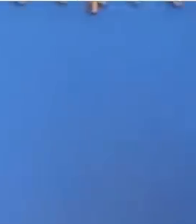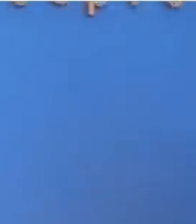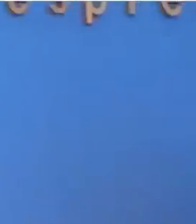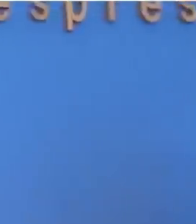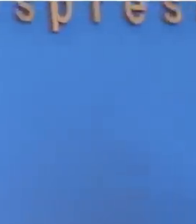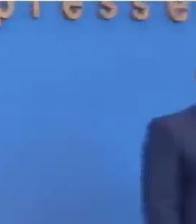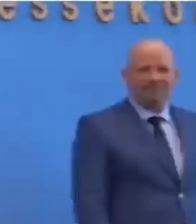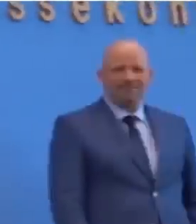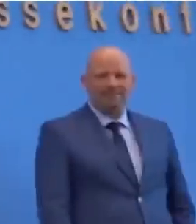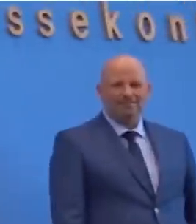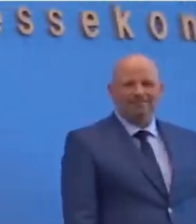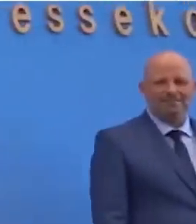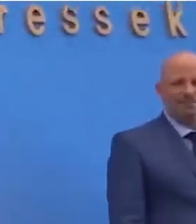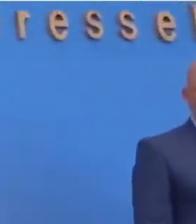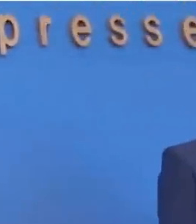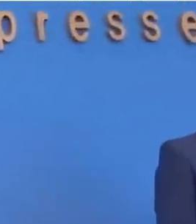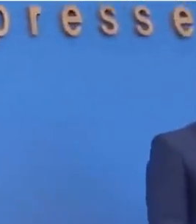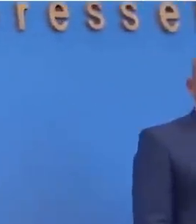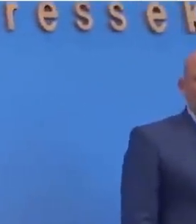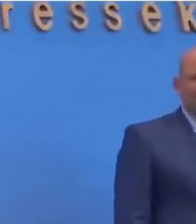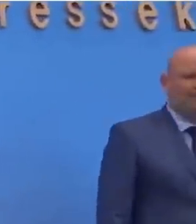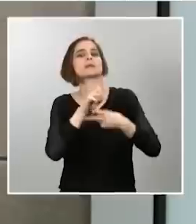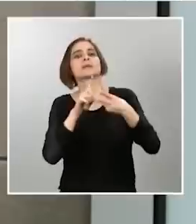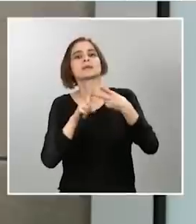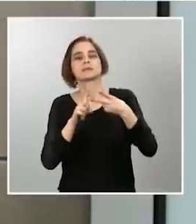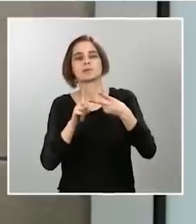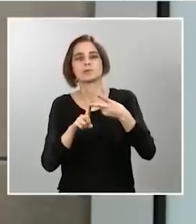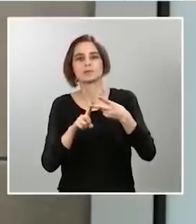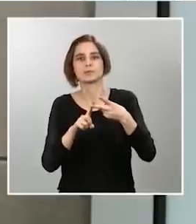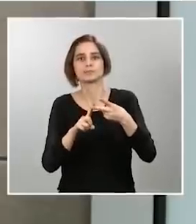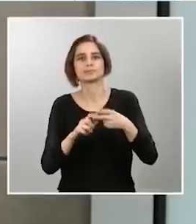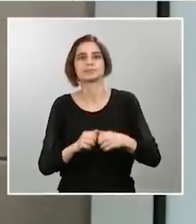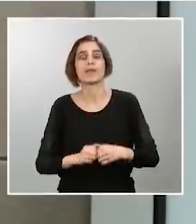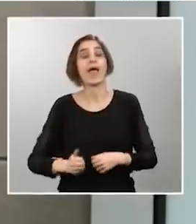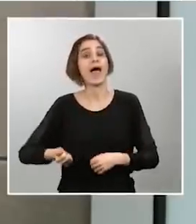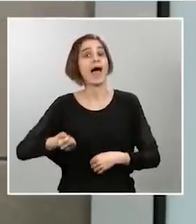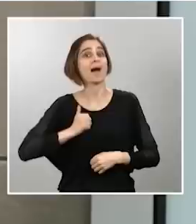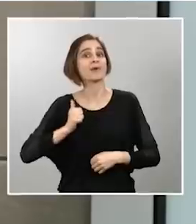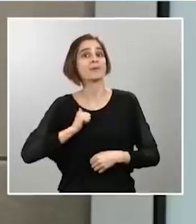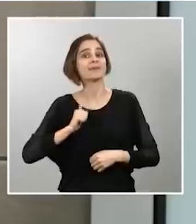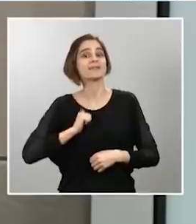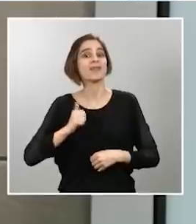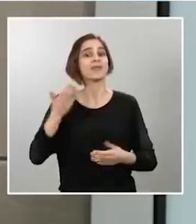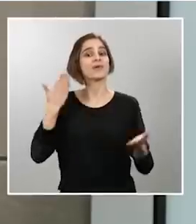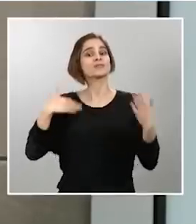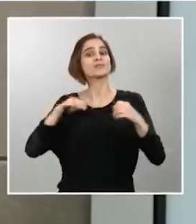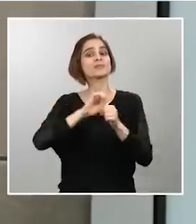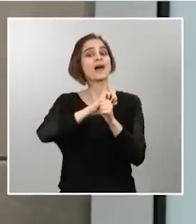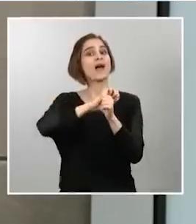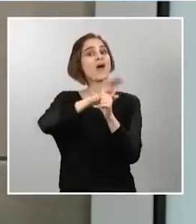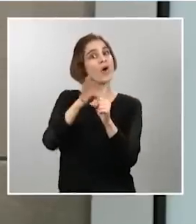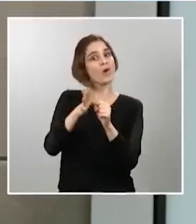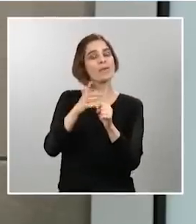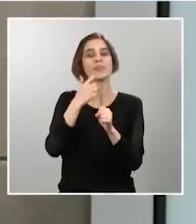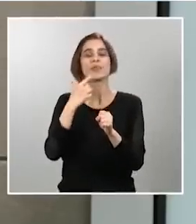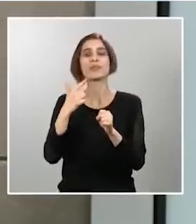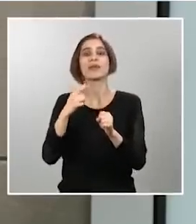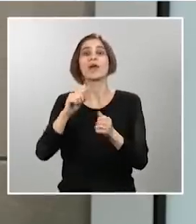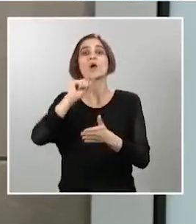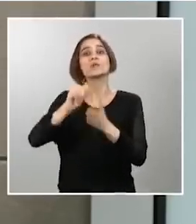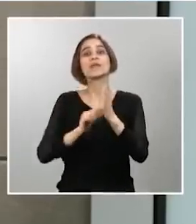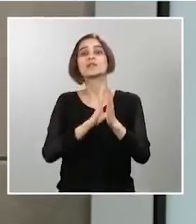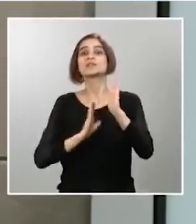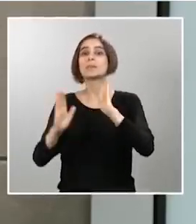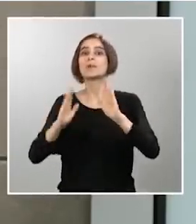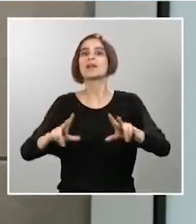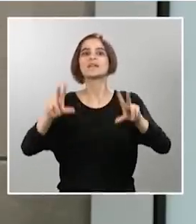esto termino, 2 meses de confinamiento se va a traducir en una caída brutal del PIB, fuerte aumento del desempleo,